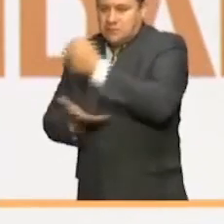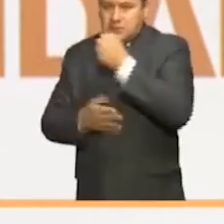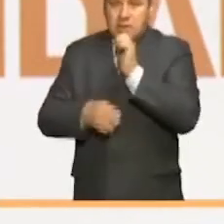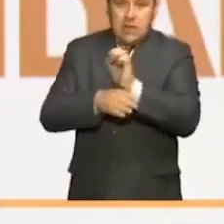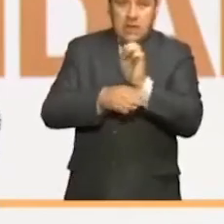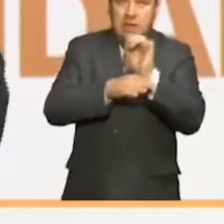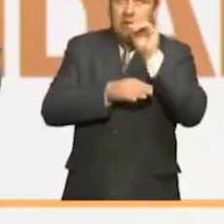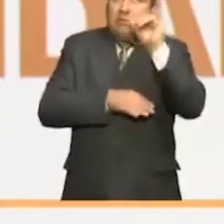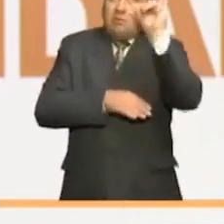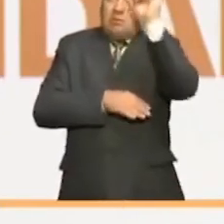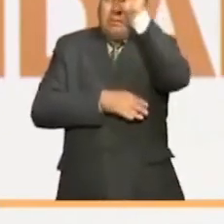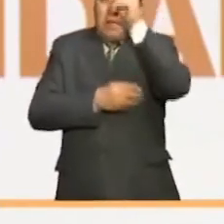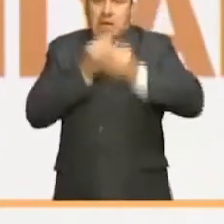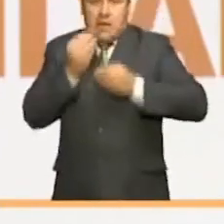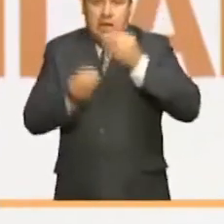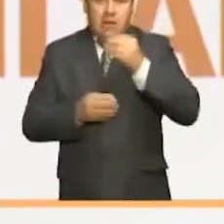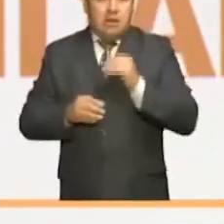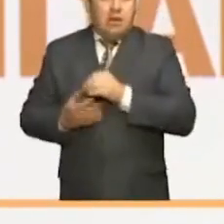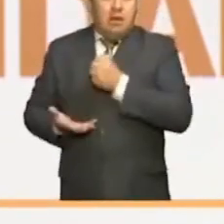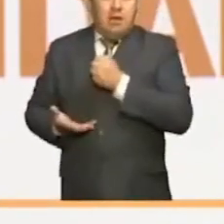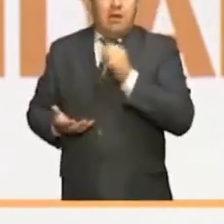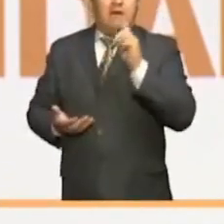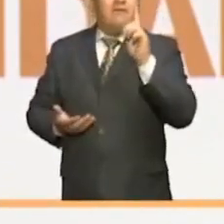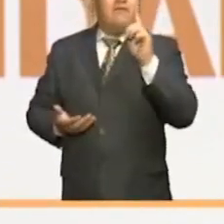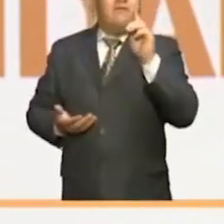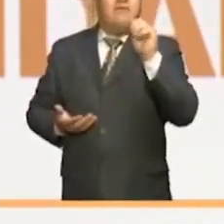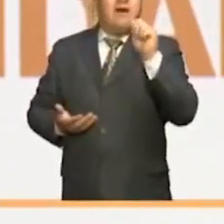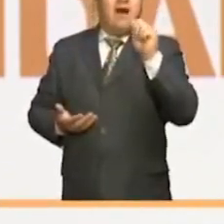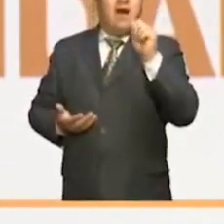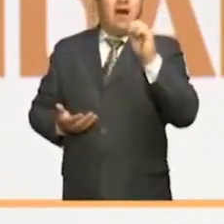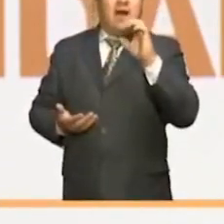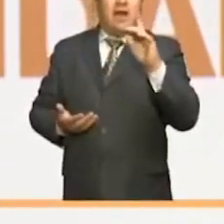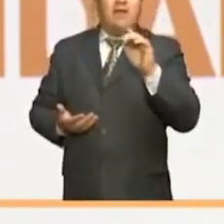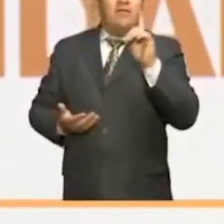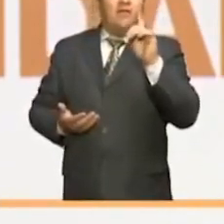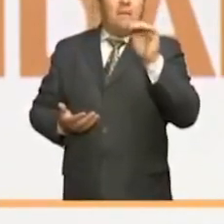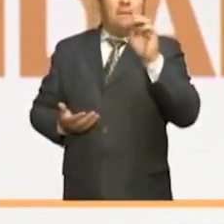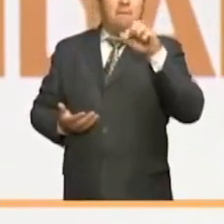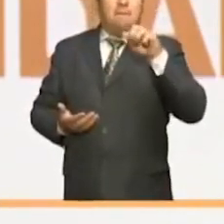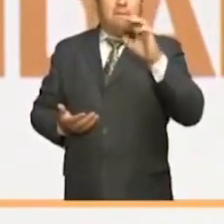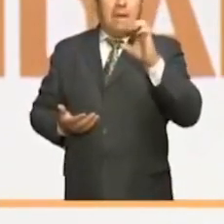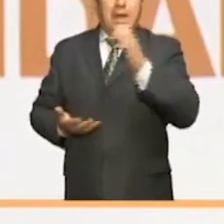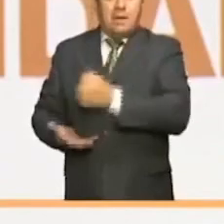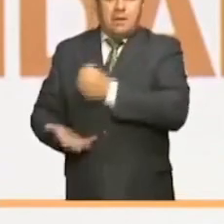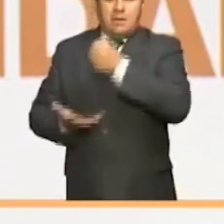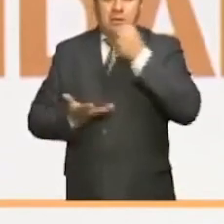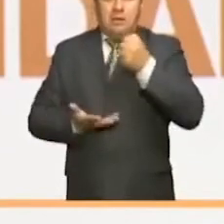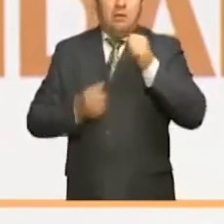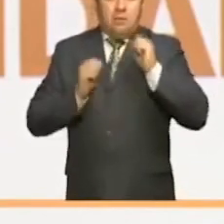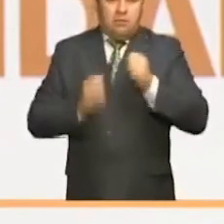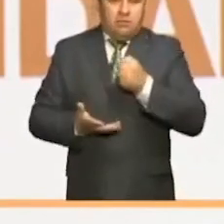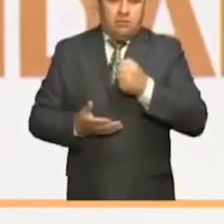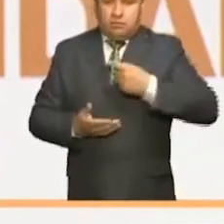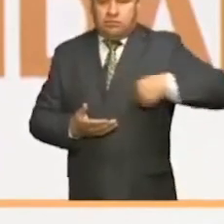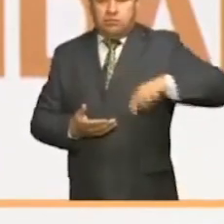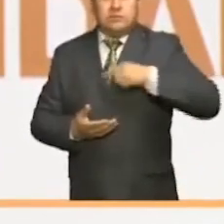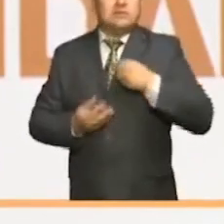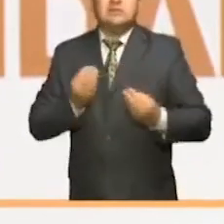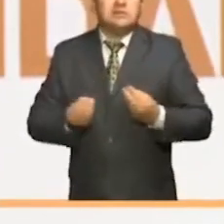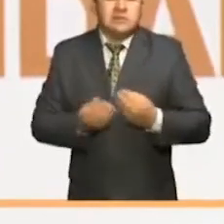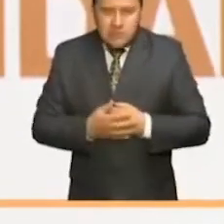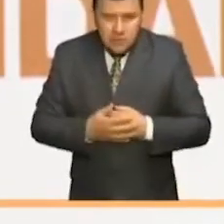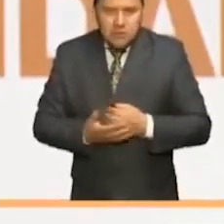entidades territoriales hacer de ahorros del fai del fonpet para que tengan sus capacidades nosotros lo que estamos